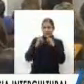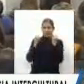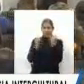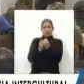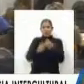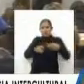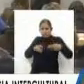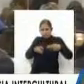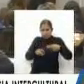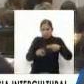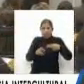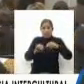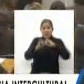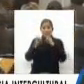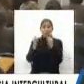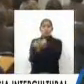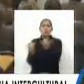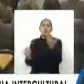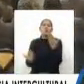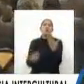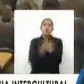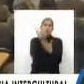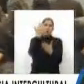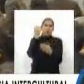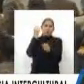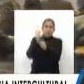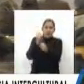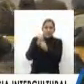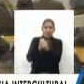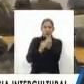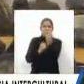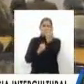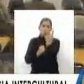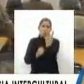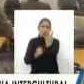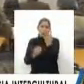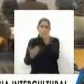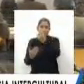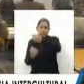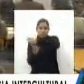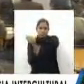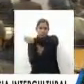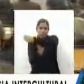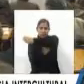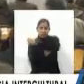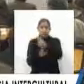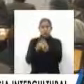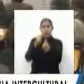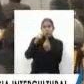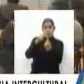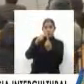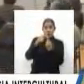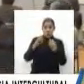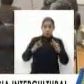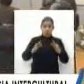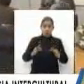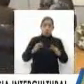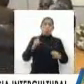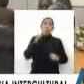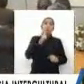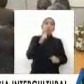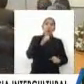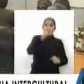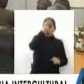nuevo instituto que plantea su trabajo a partir de cuatro componentes: la formación de lideresas